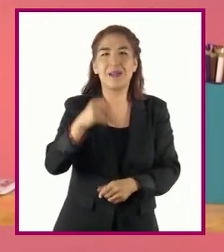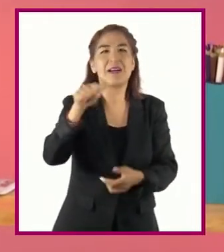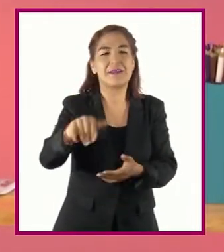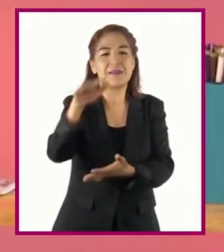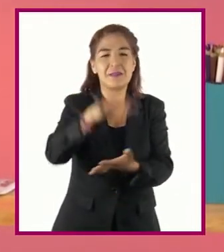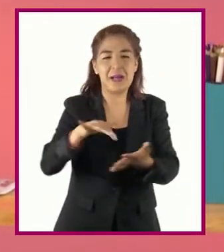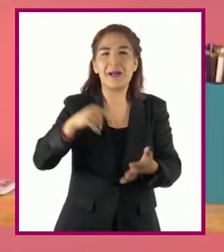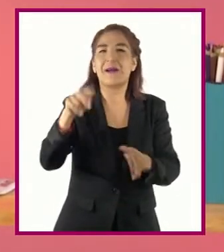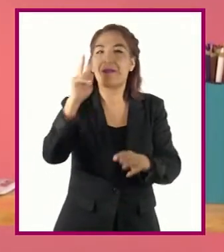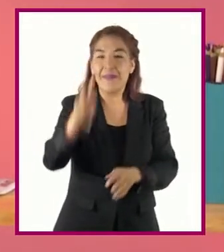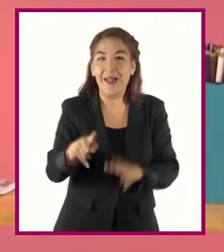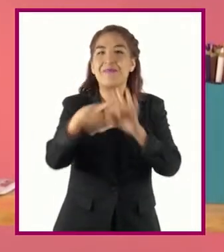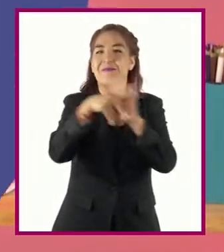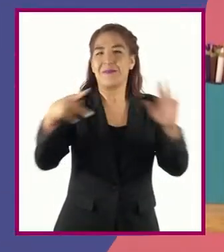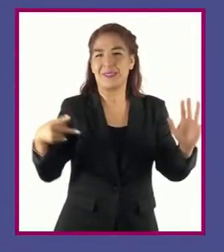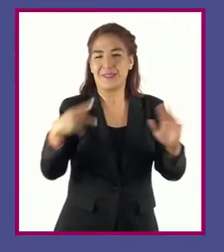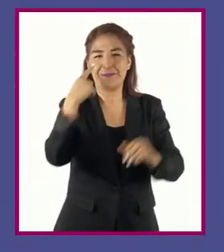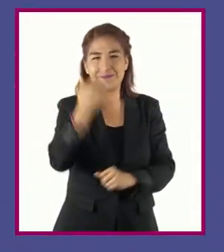leía el periódico.